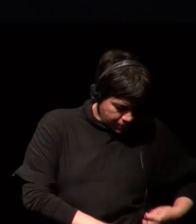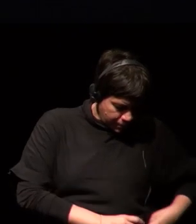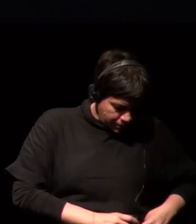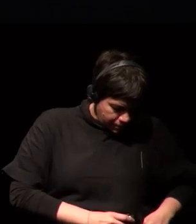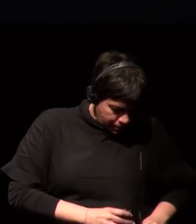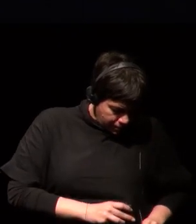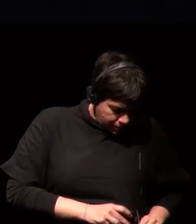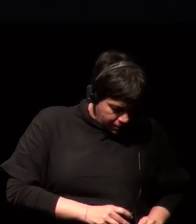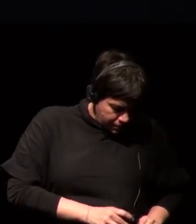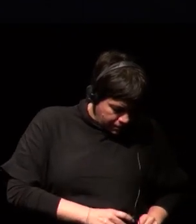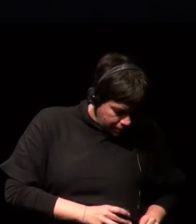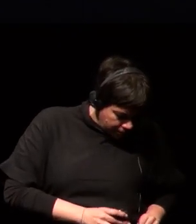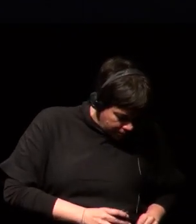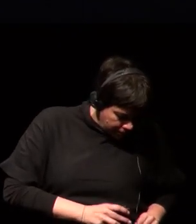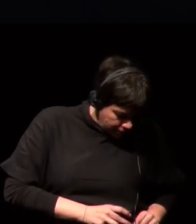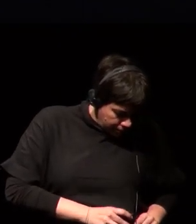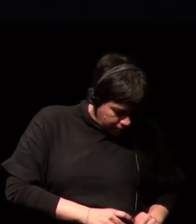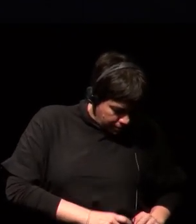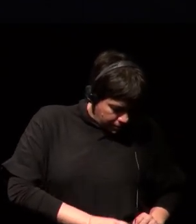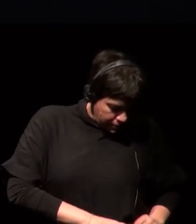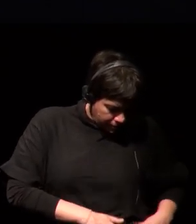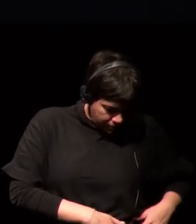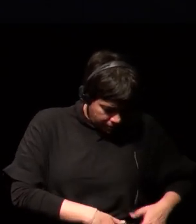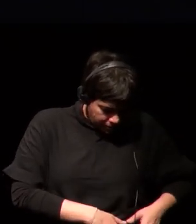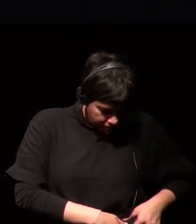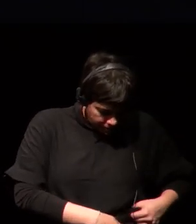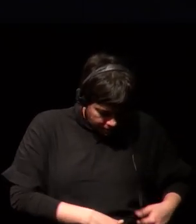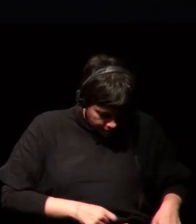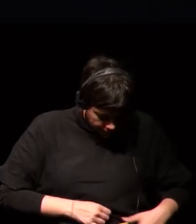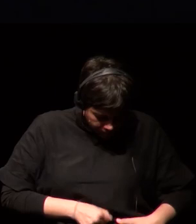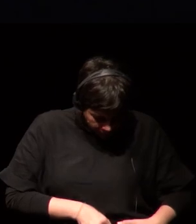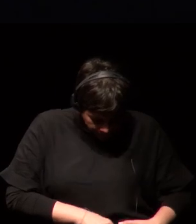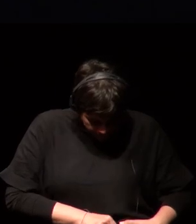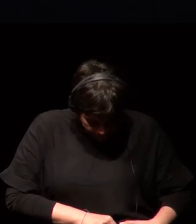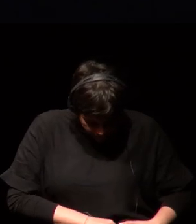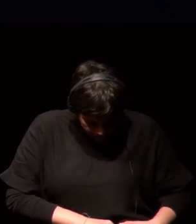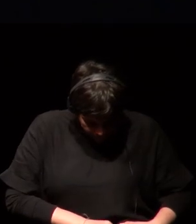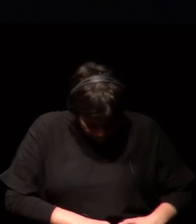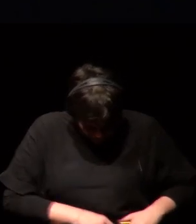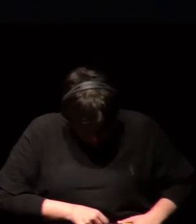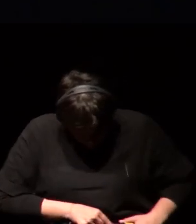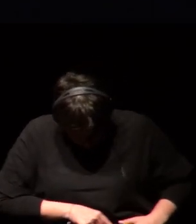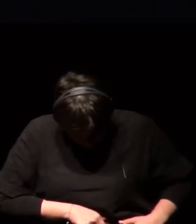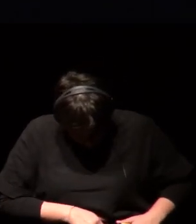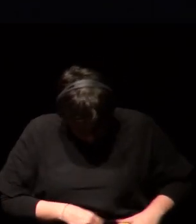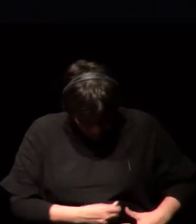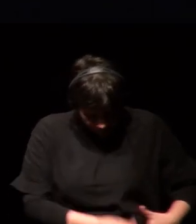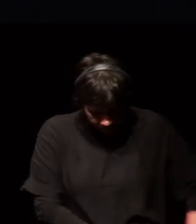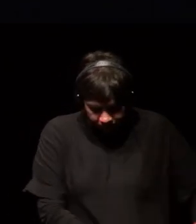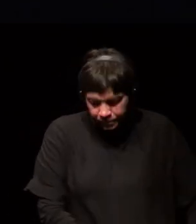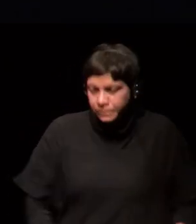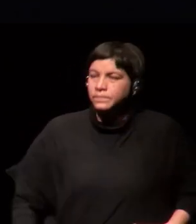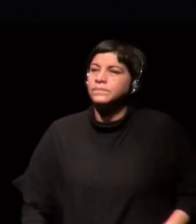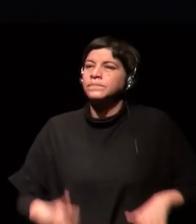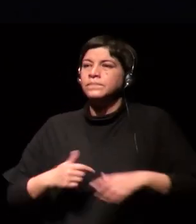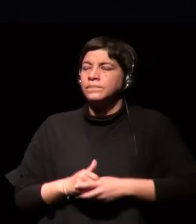pero seguro que ha estado amable. Me han pedido que hable despacio, así que voy a hablar despacio, porque los australianos